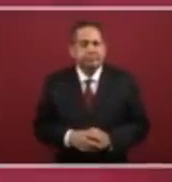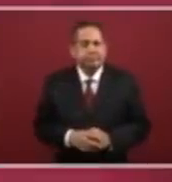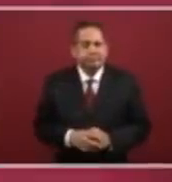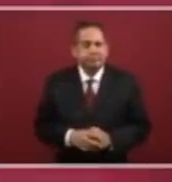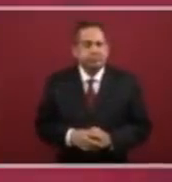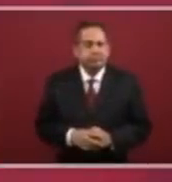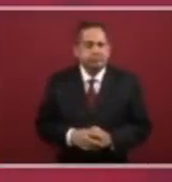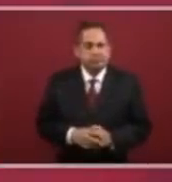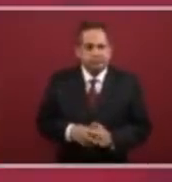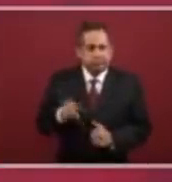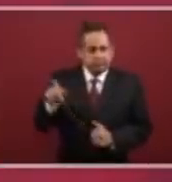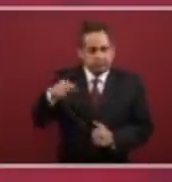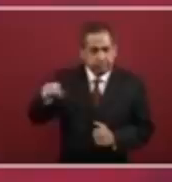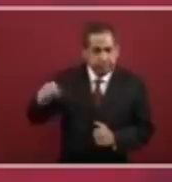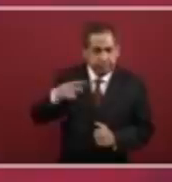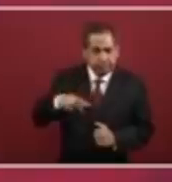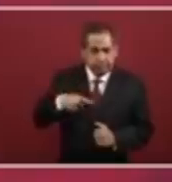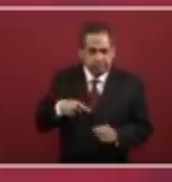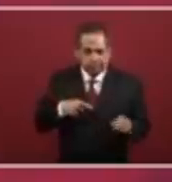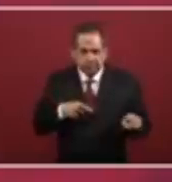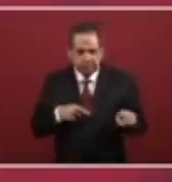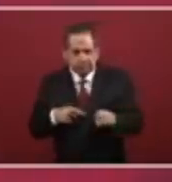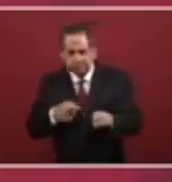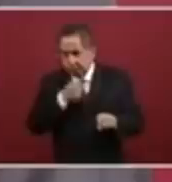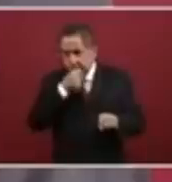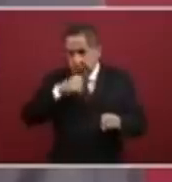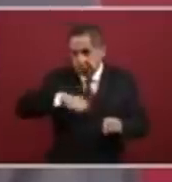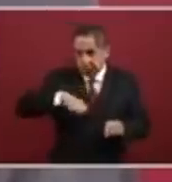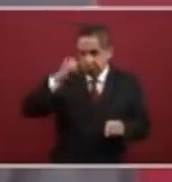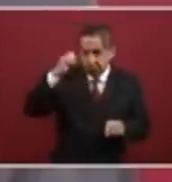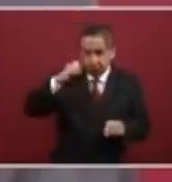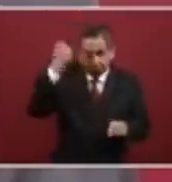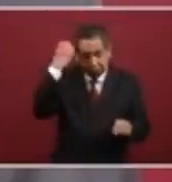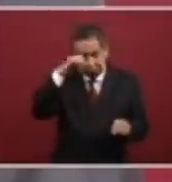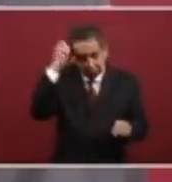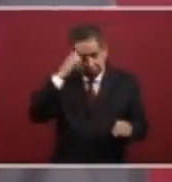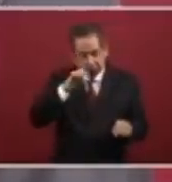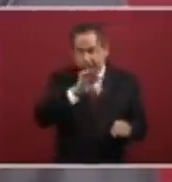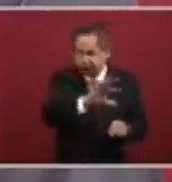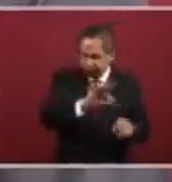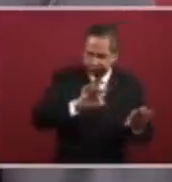Se está utilizando cada vez más la experiencia.